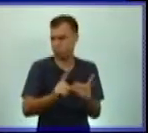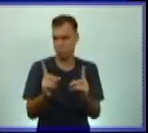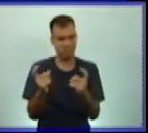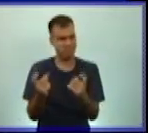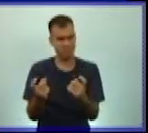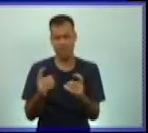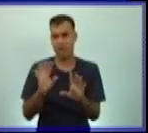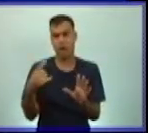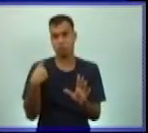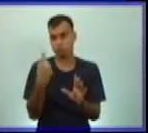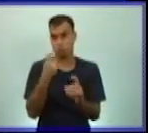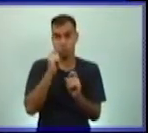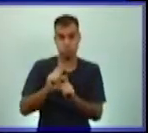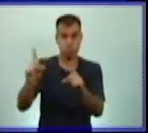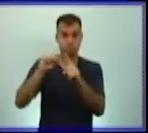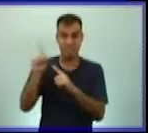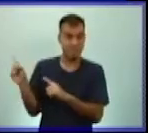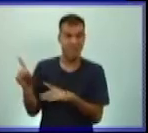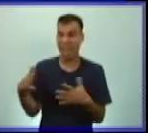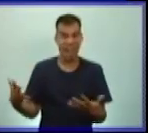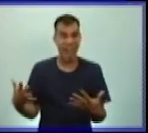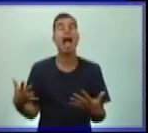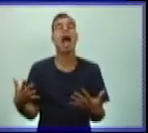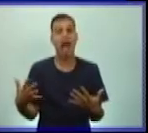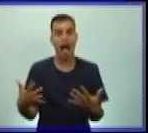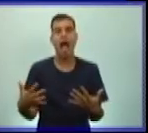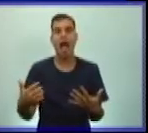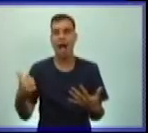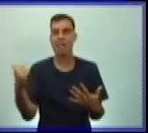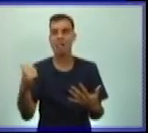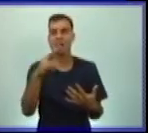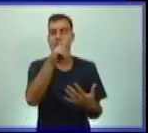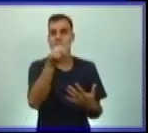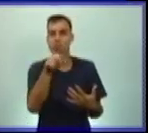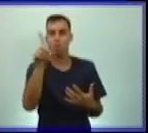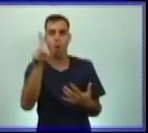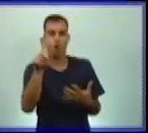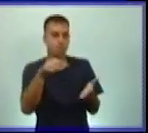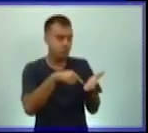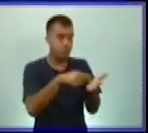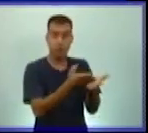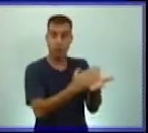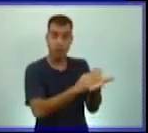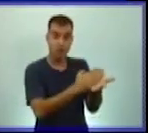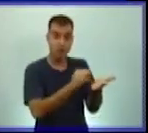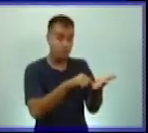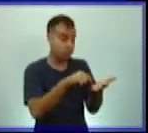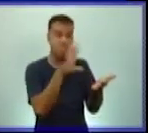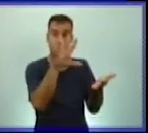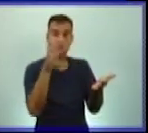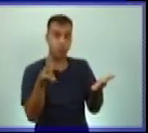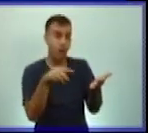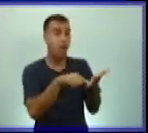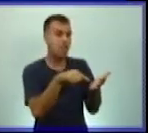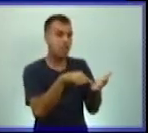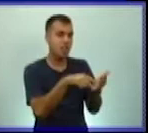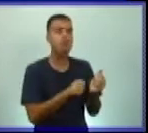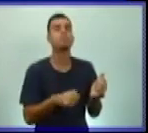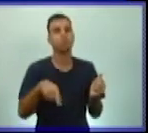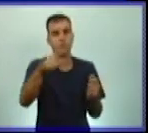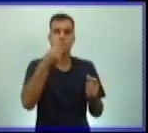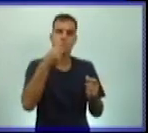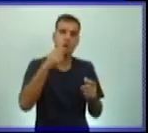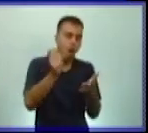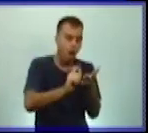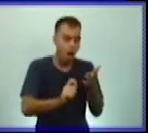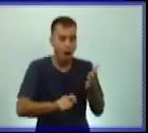mostrando que esto que estamos analizando está en el epígrafe 2.11 del libro de texto, página 53, y ustedes pueden copiar después este